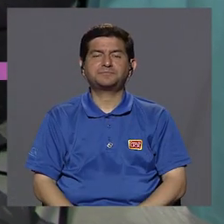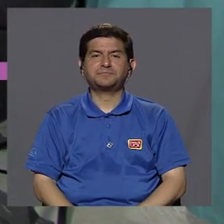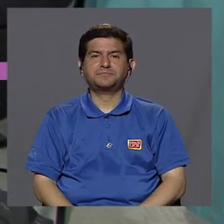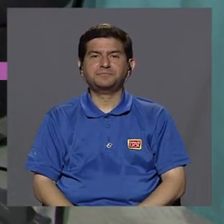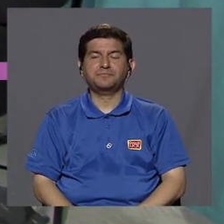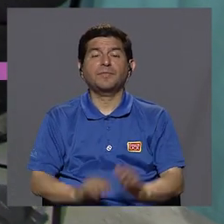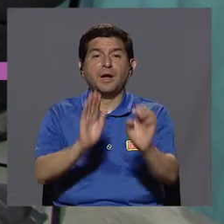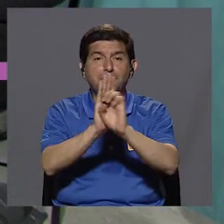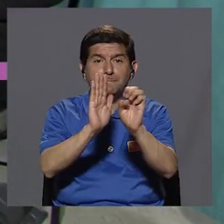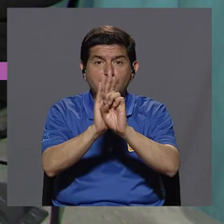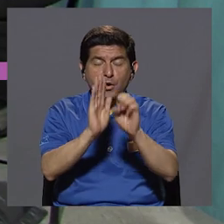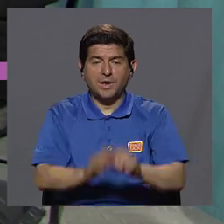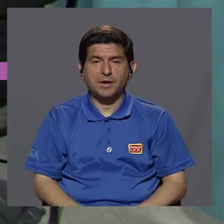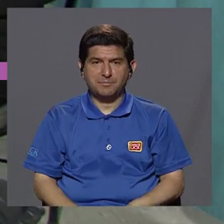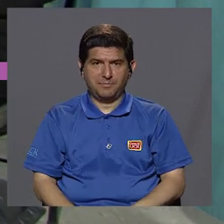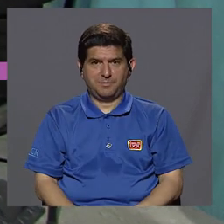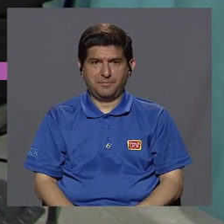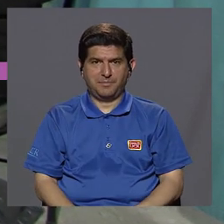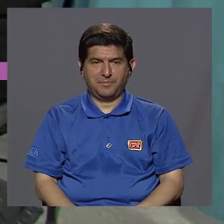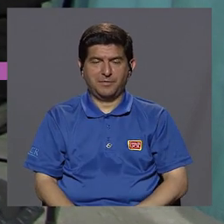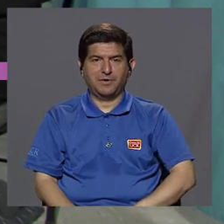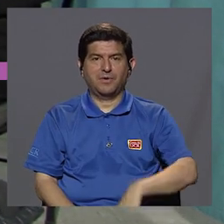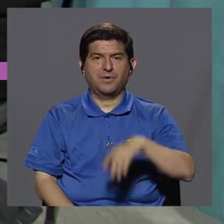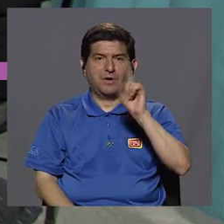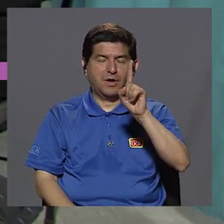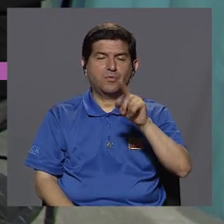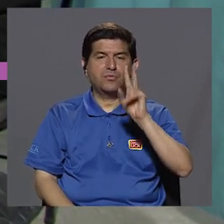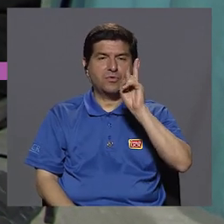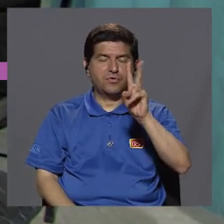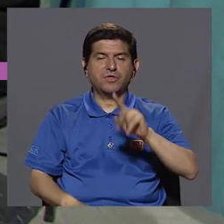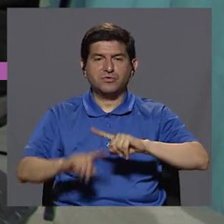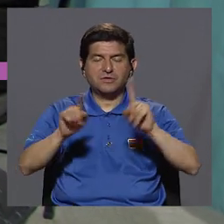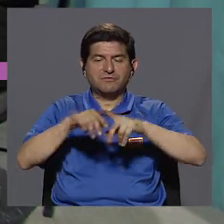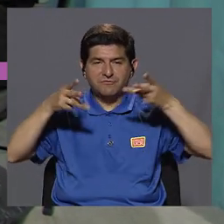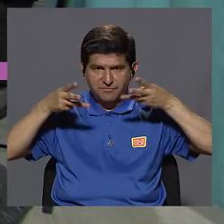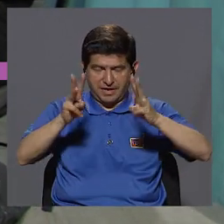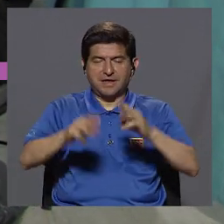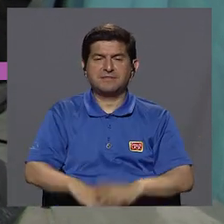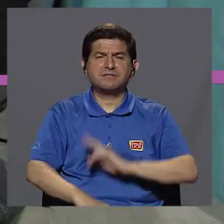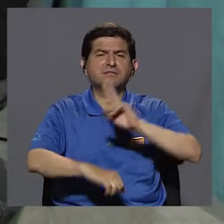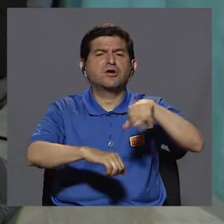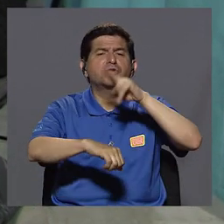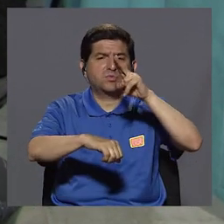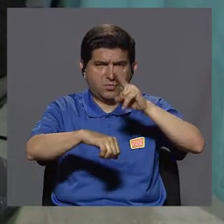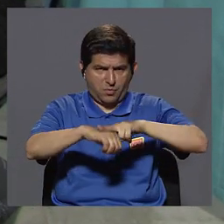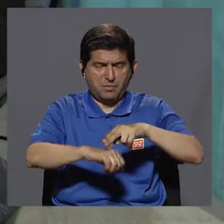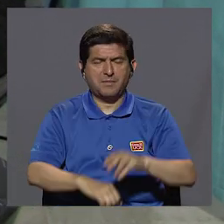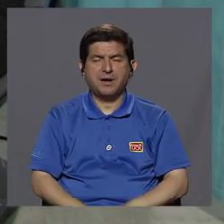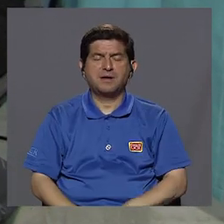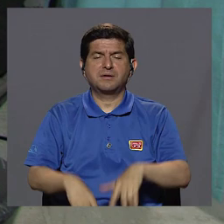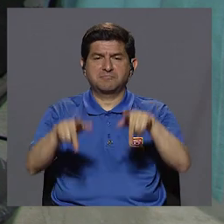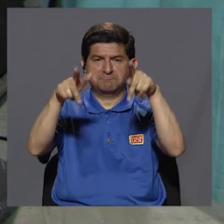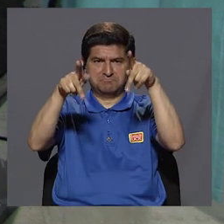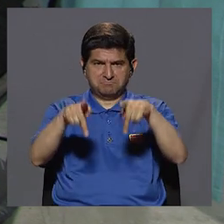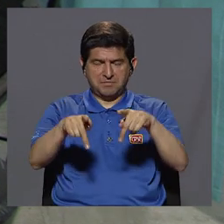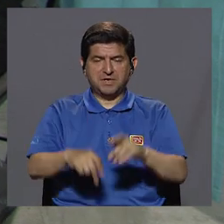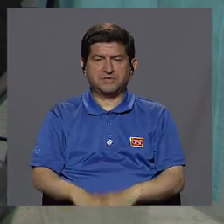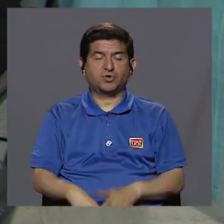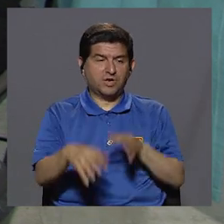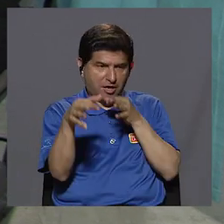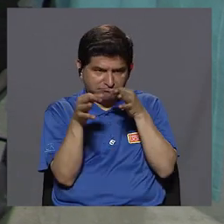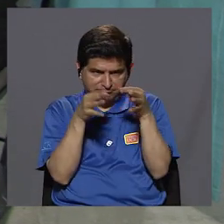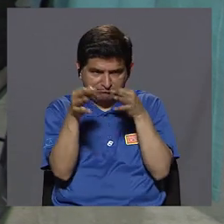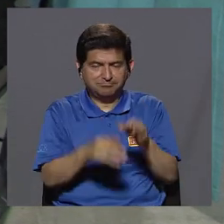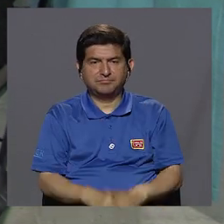por ejemplo en uno de los dos de los dos metros que ustedes están generalmente el paciente se le